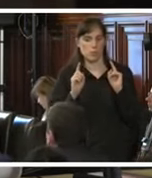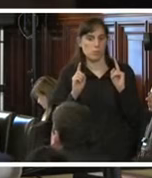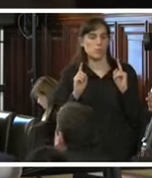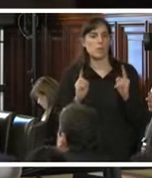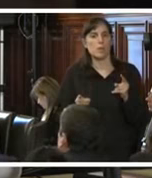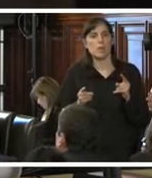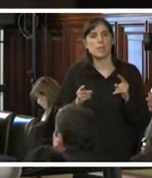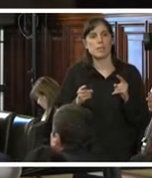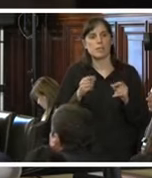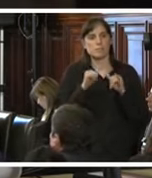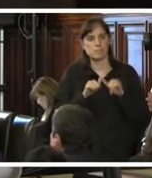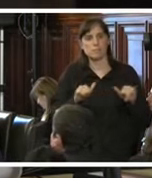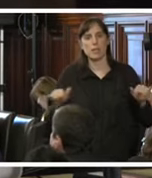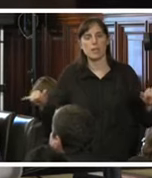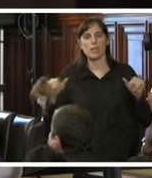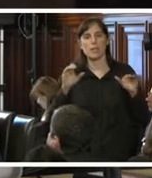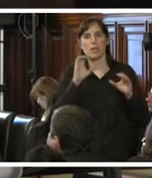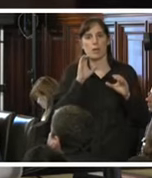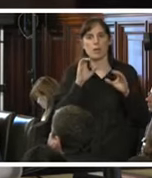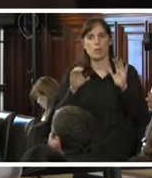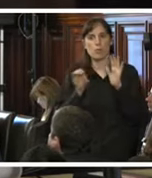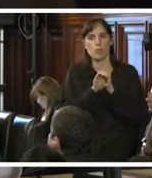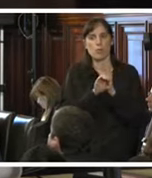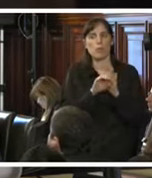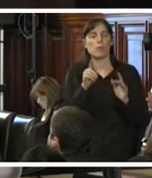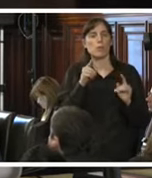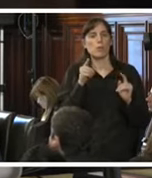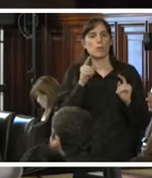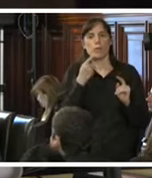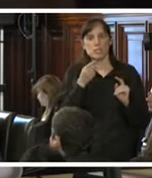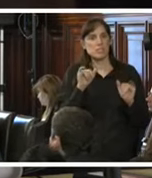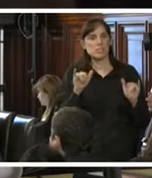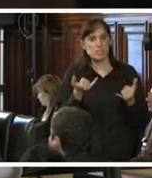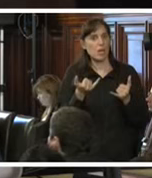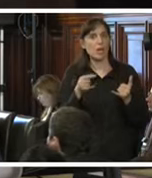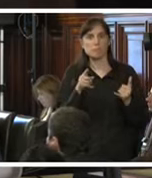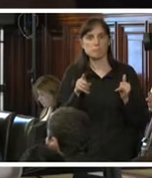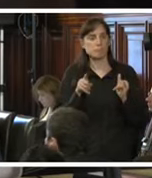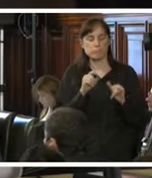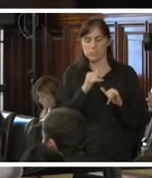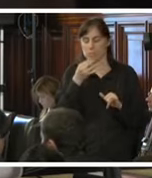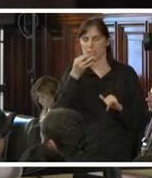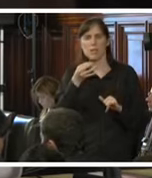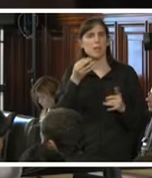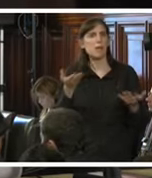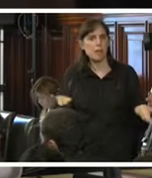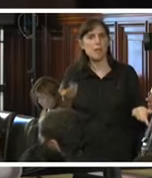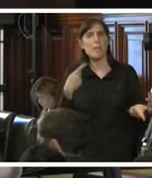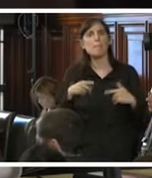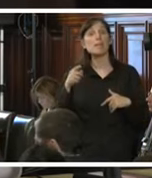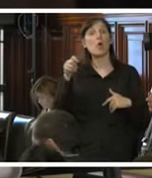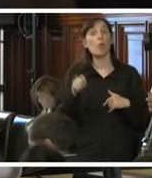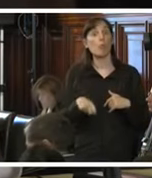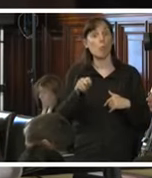campaña comunicacional, primó la sensatez y fue declarada constitucional esta ley. Pero hoy estamos ante el absurdo de que una jueza de